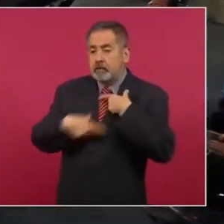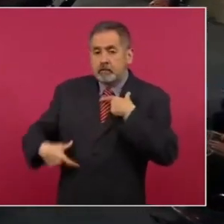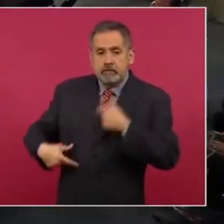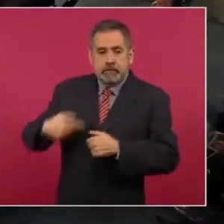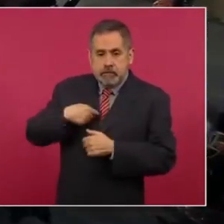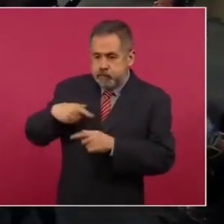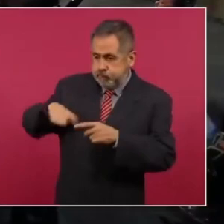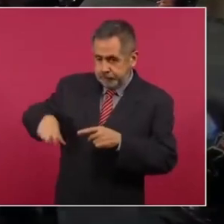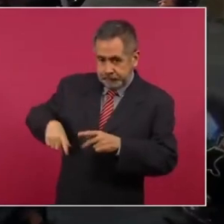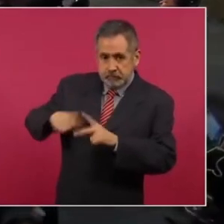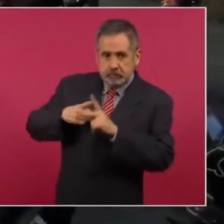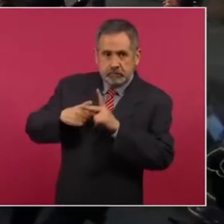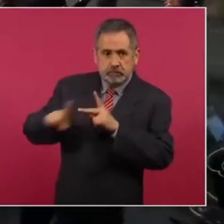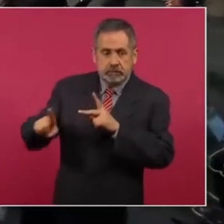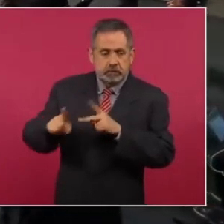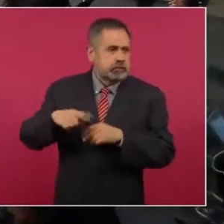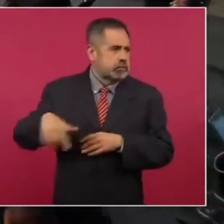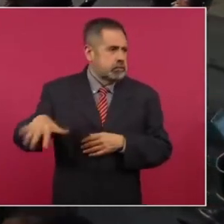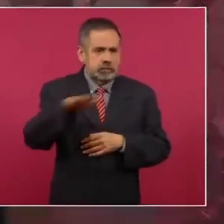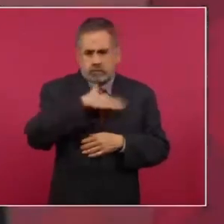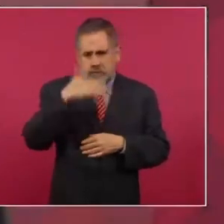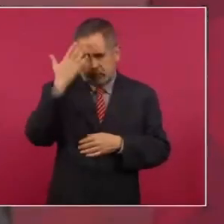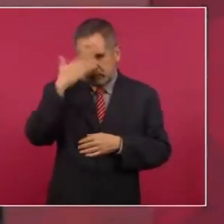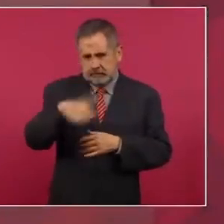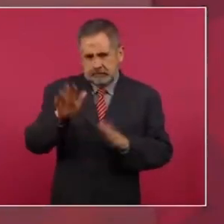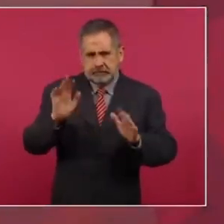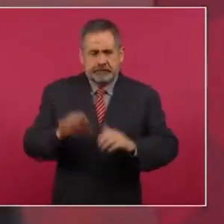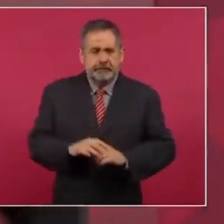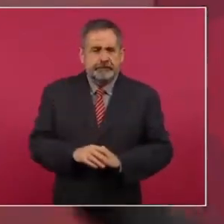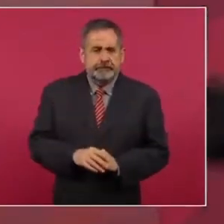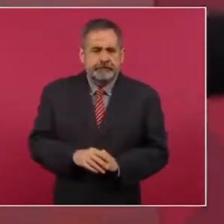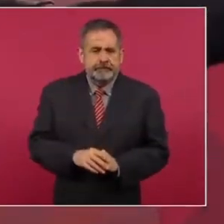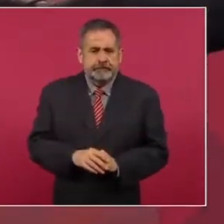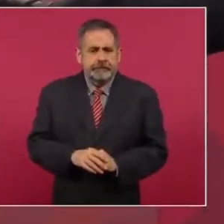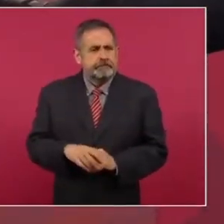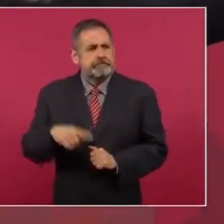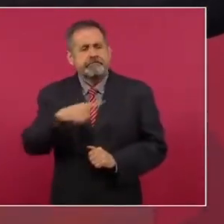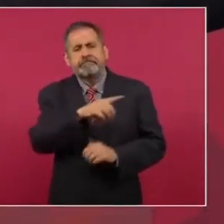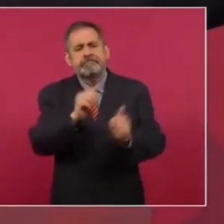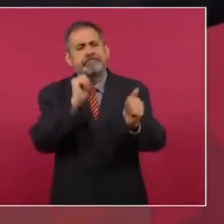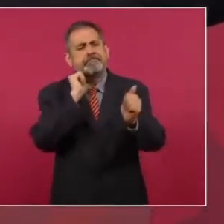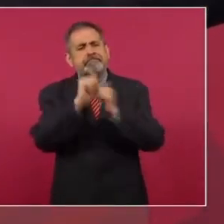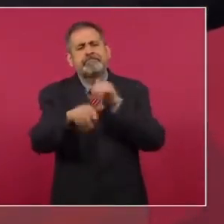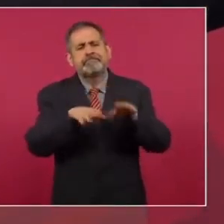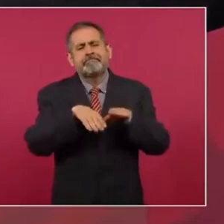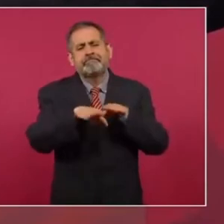y esto es de dominio público, en la carretera